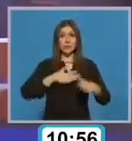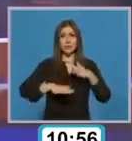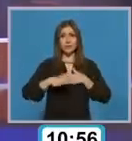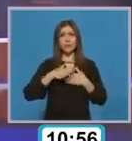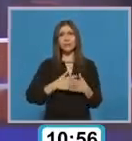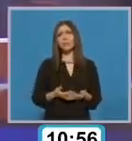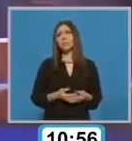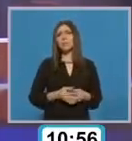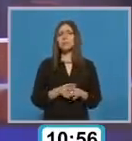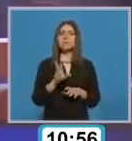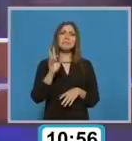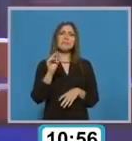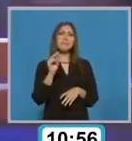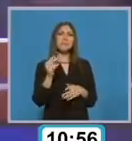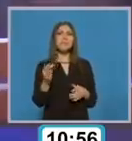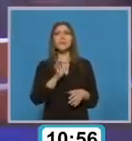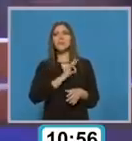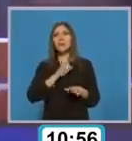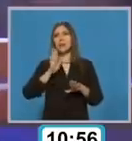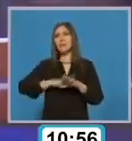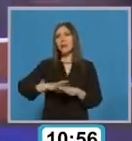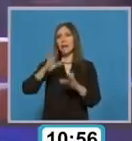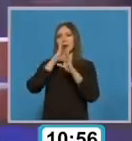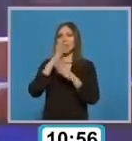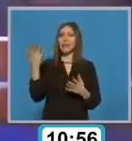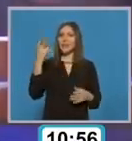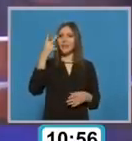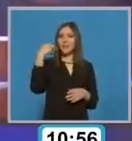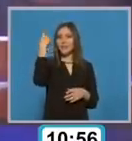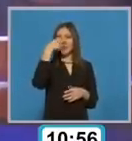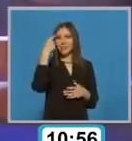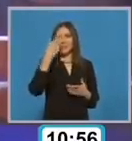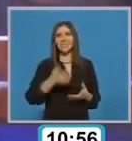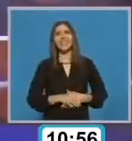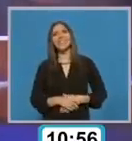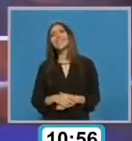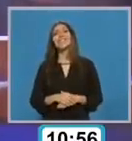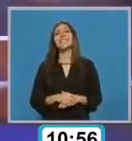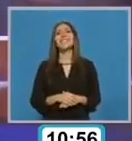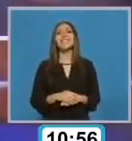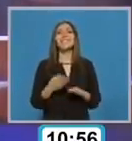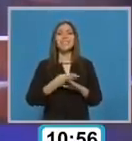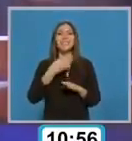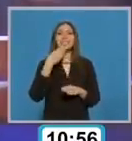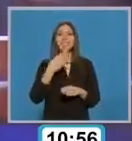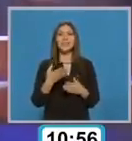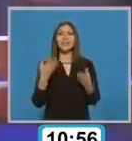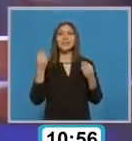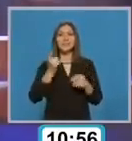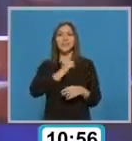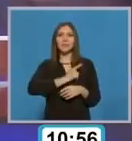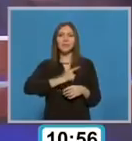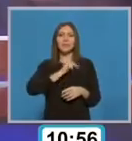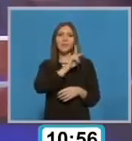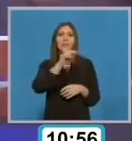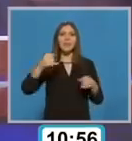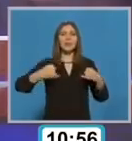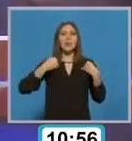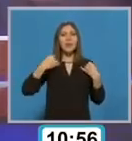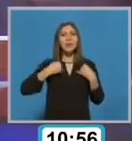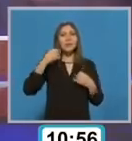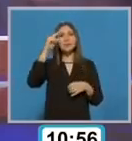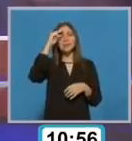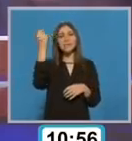No. No, podemos dar para más otras pues, horas. aviéntense otra. No, ¿verdad? Muy bien. De verdad, me da mucho gusto que jóvenes como ustedes,